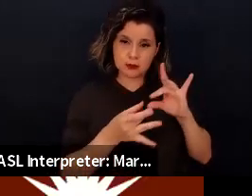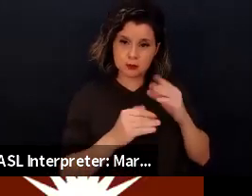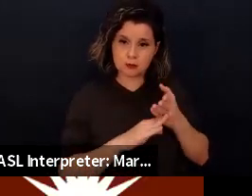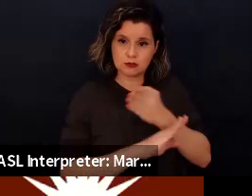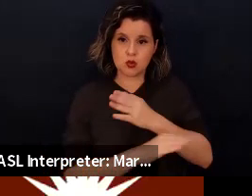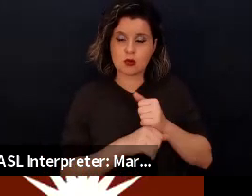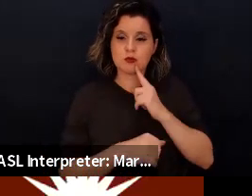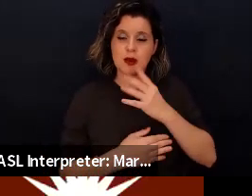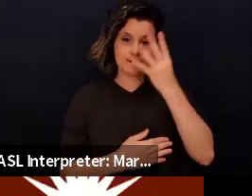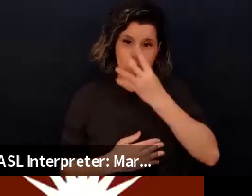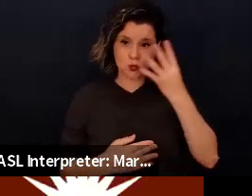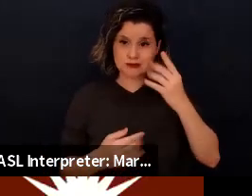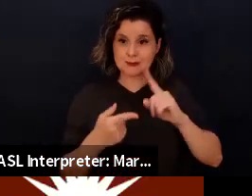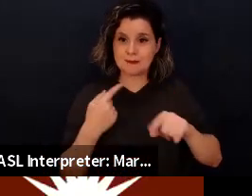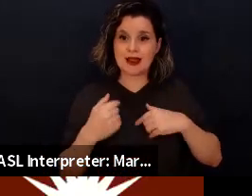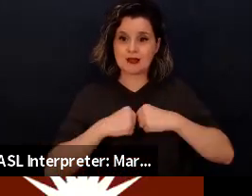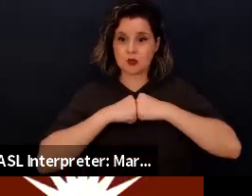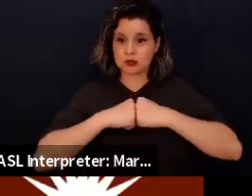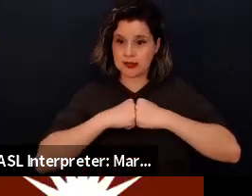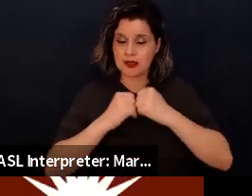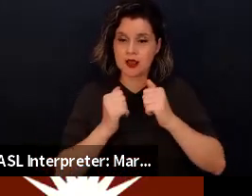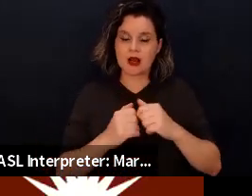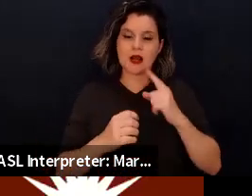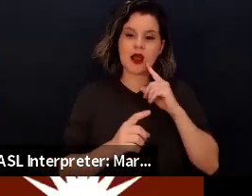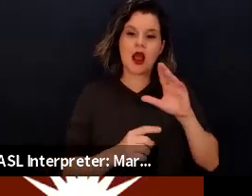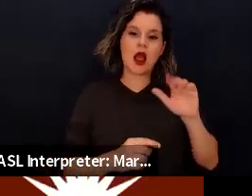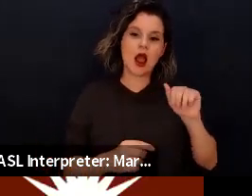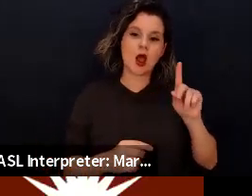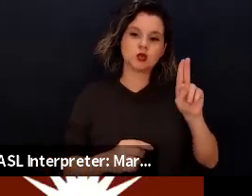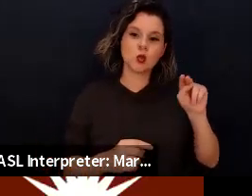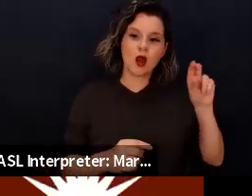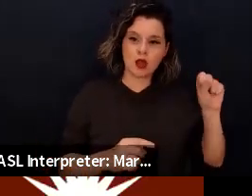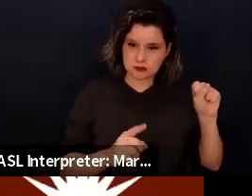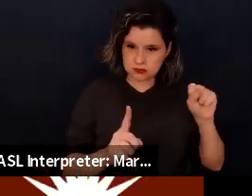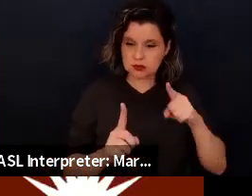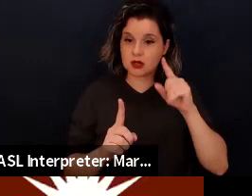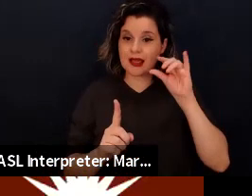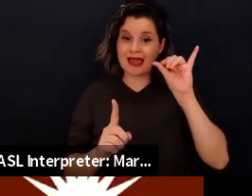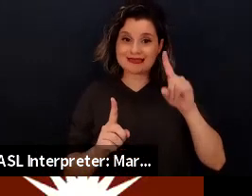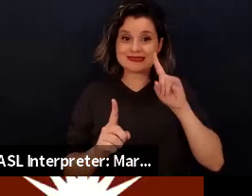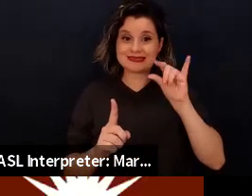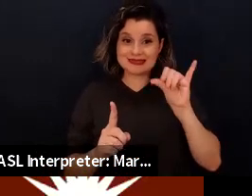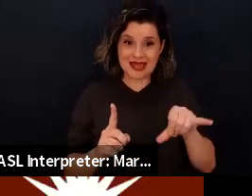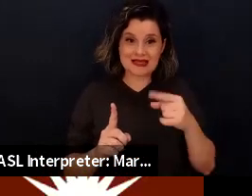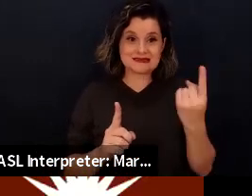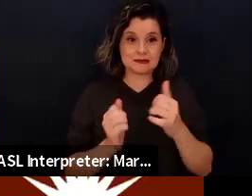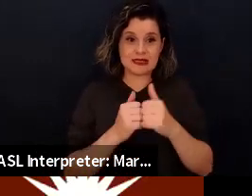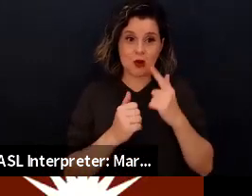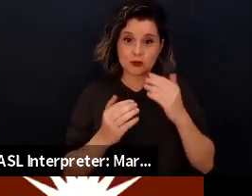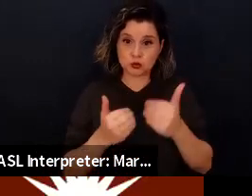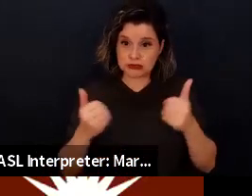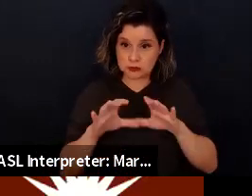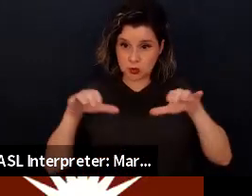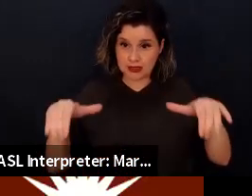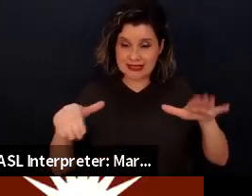por inmigración, pero en la frontera, en control de aduanas. Y es como algo que quiero diferenciar entre